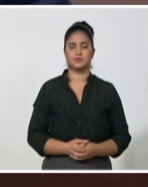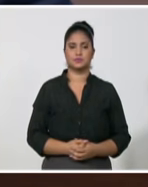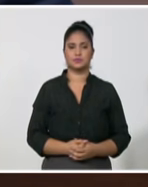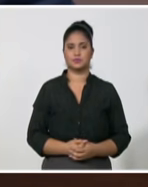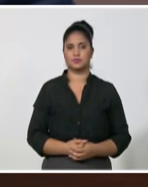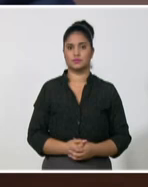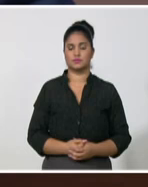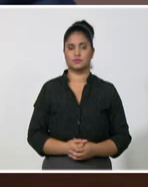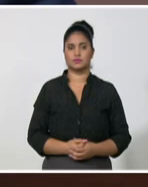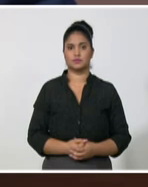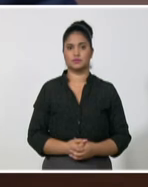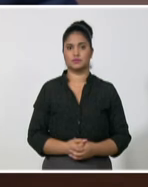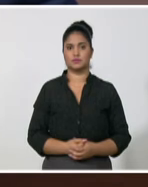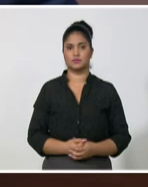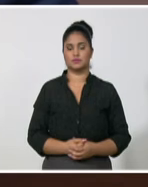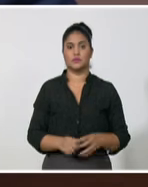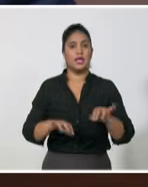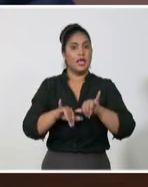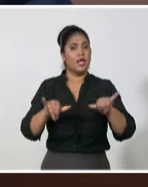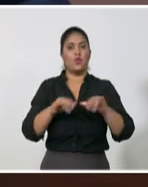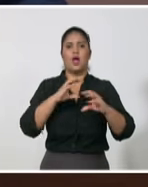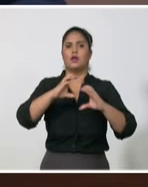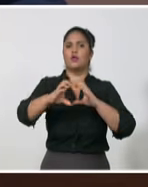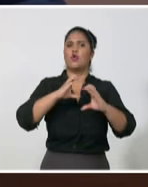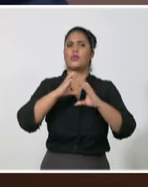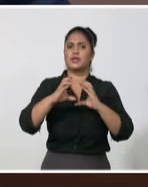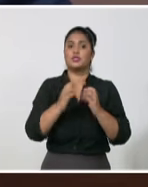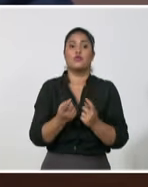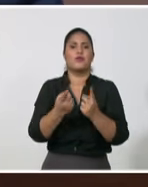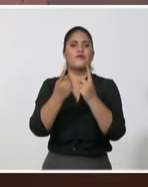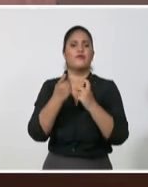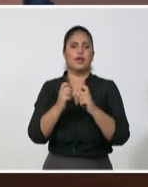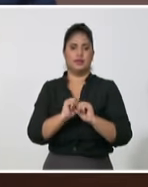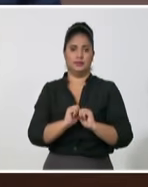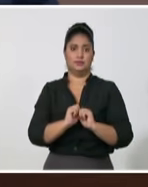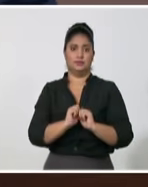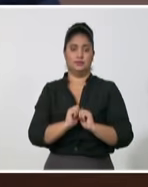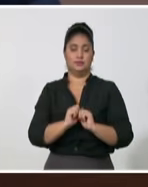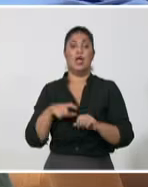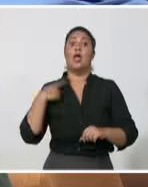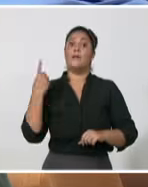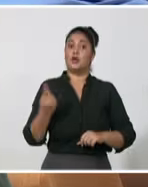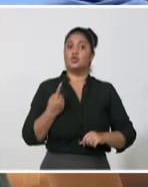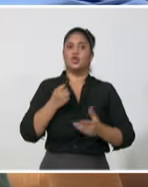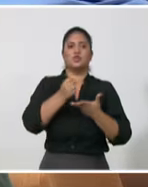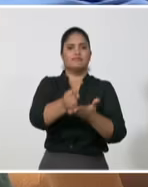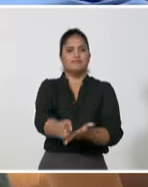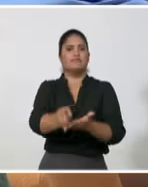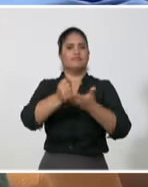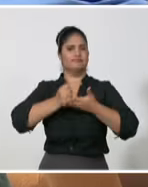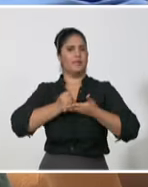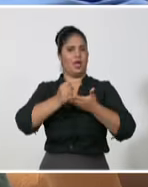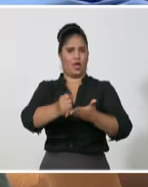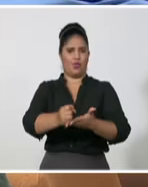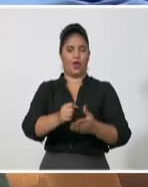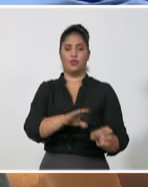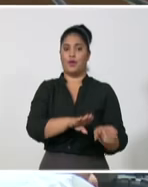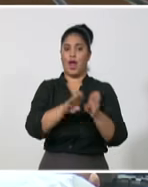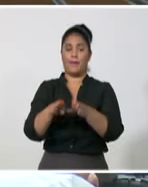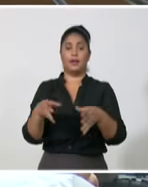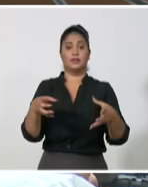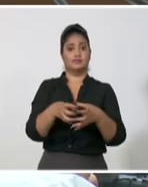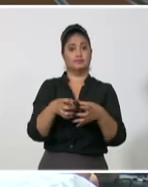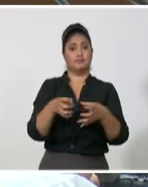por lo tanto la comunicación social queda también un elemento importantísimo para la política de cuadros de participación en la comisión los delegados ratificaron